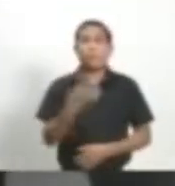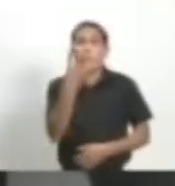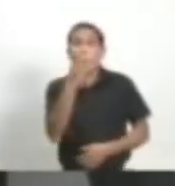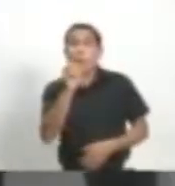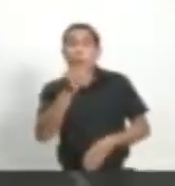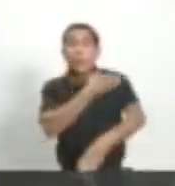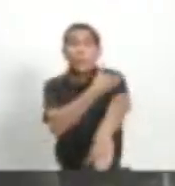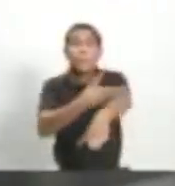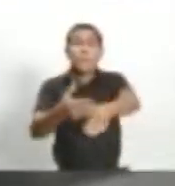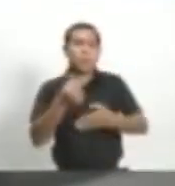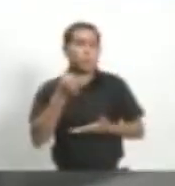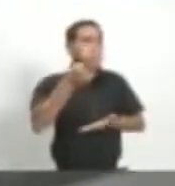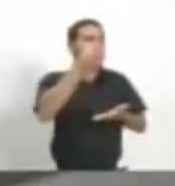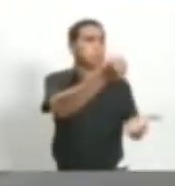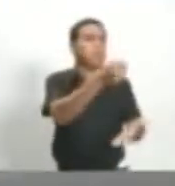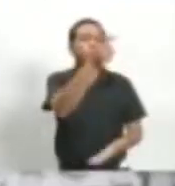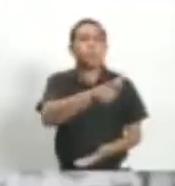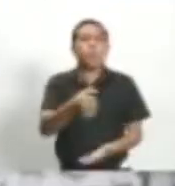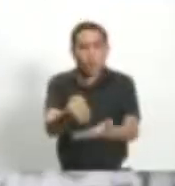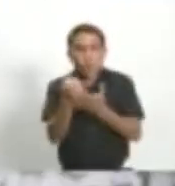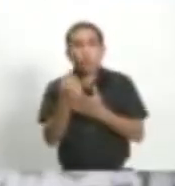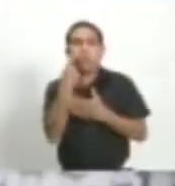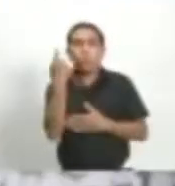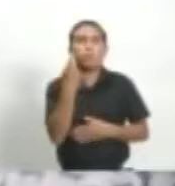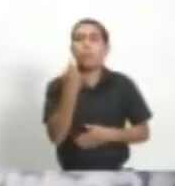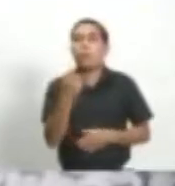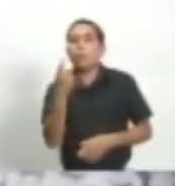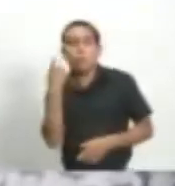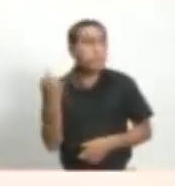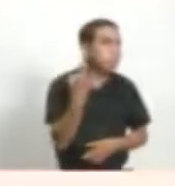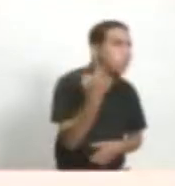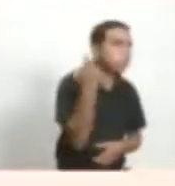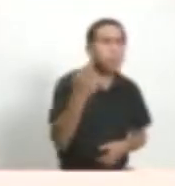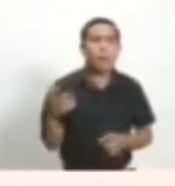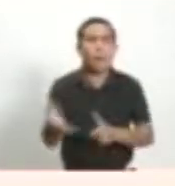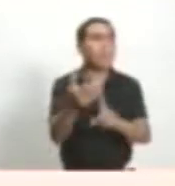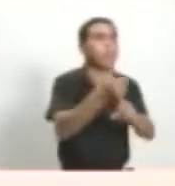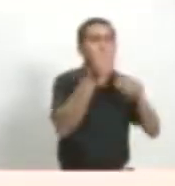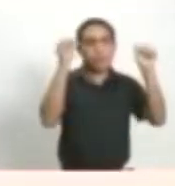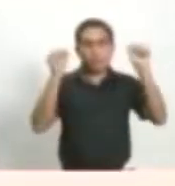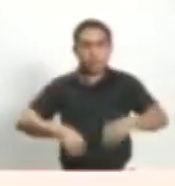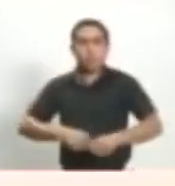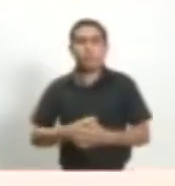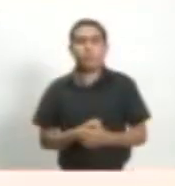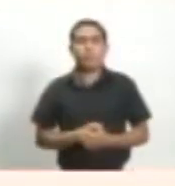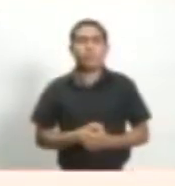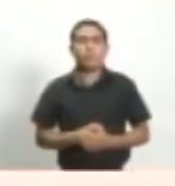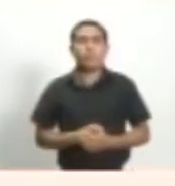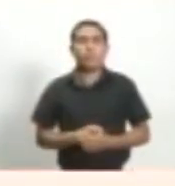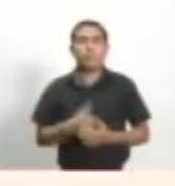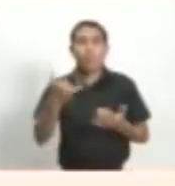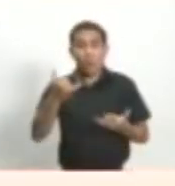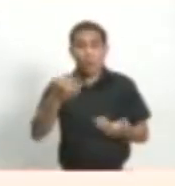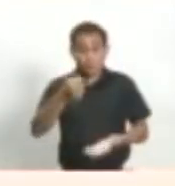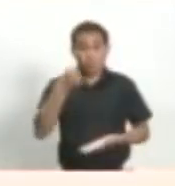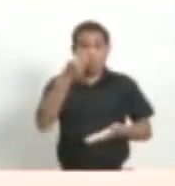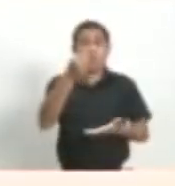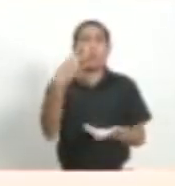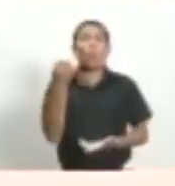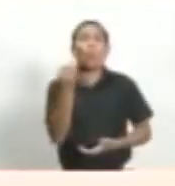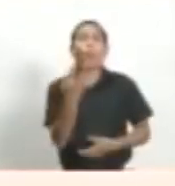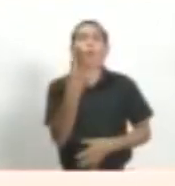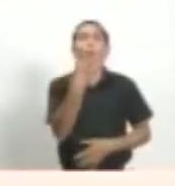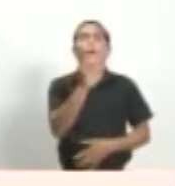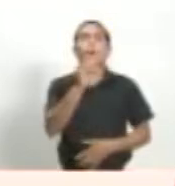elevó la recompensa por quien dé información sobre el paradero de cuatro comerciantes de ganado. Una recompensa, se sube esta recompensa a 40 millones